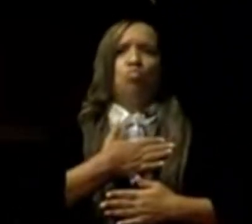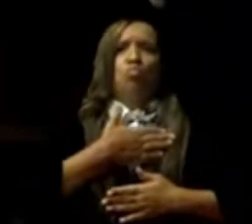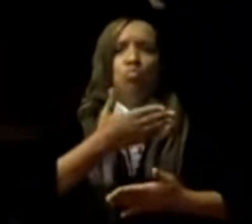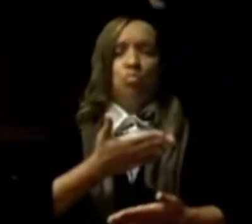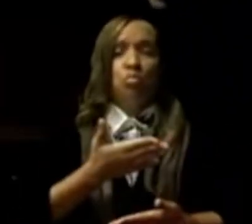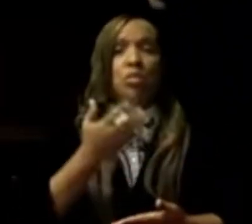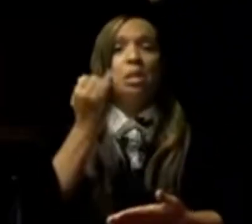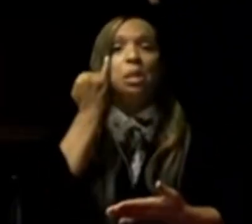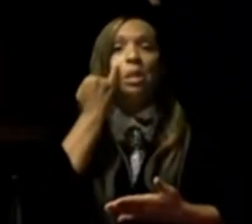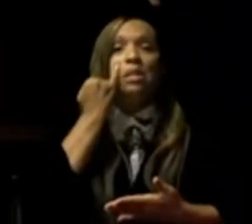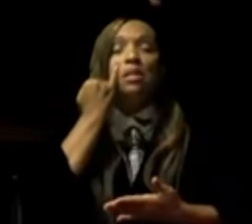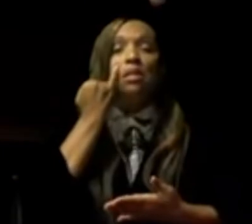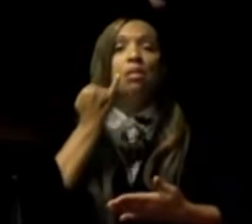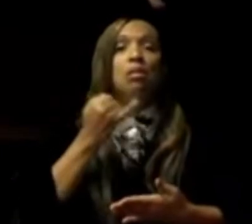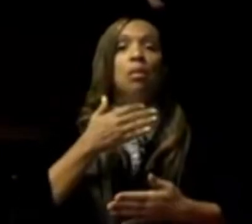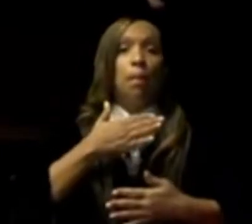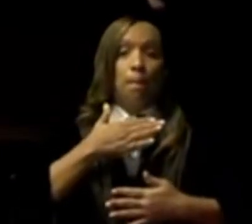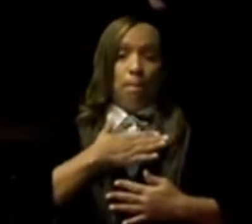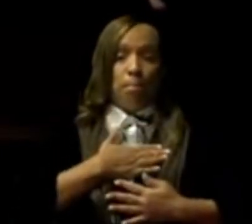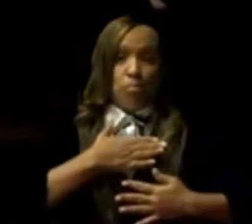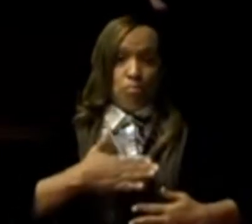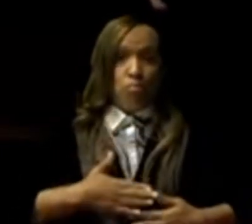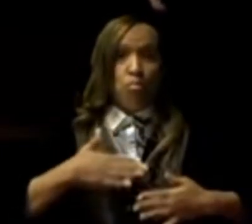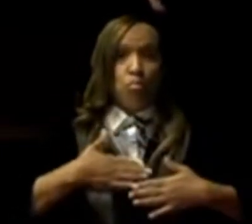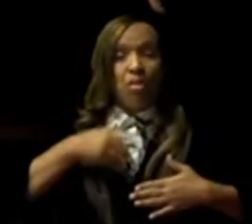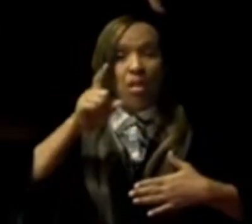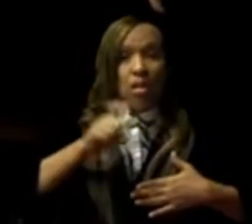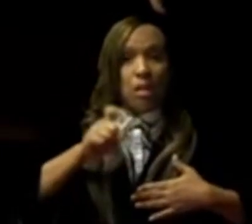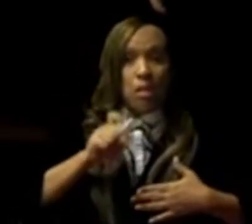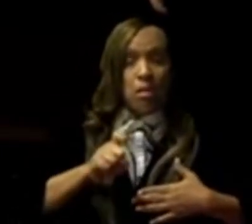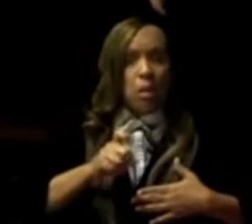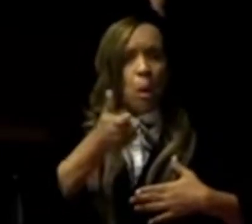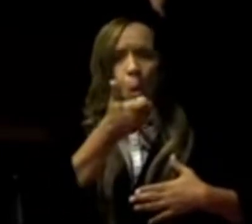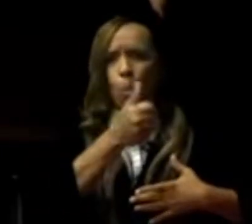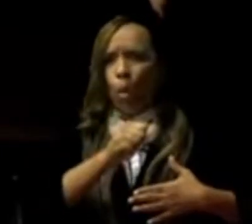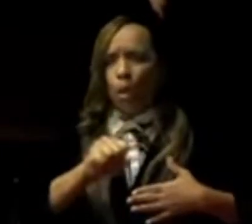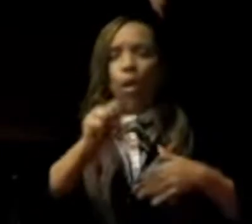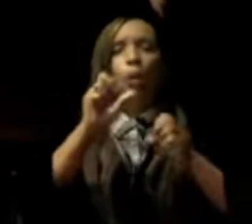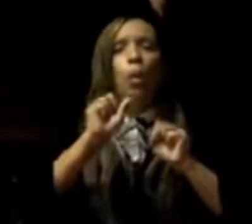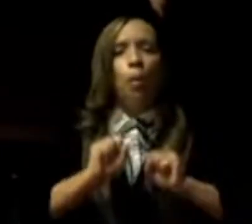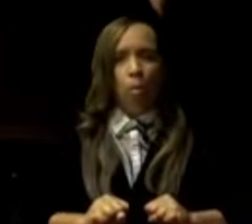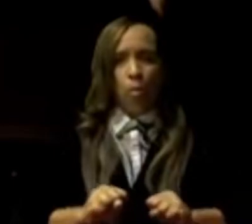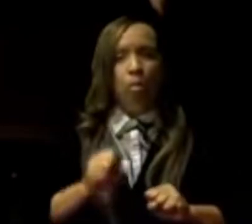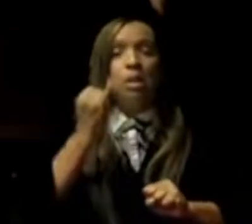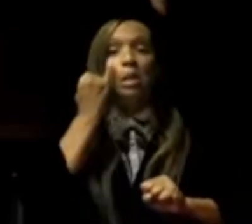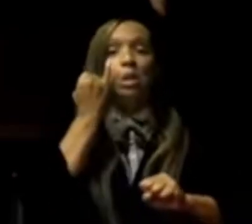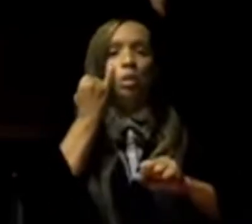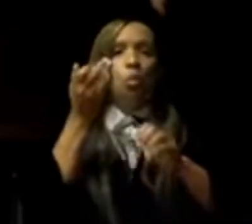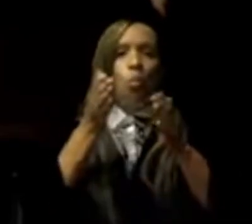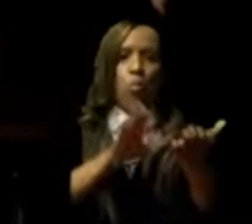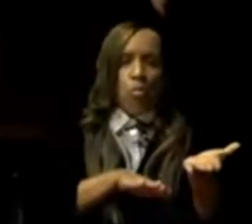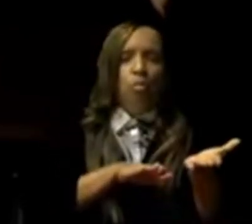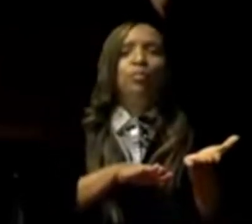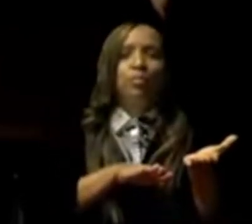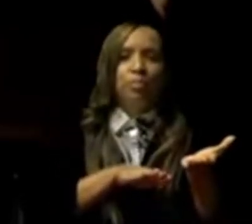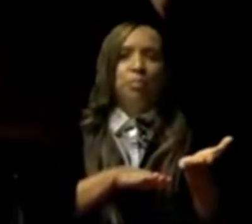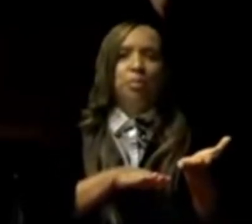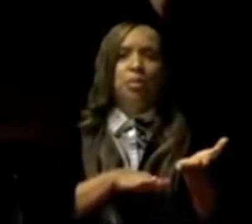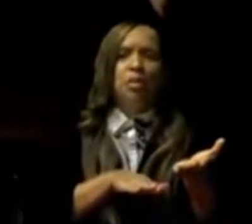nuestro país. Muchísimas gracias, que Dios me lo bendiga, y ojalá también usted pueda ser ente multiplicador de esta información.